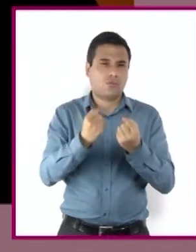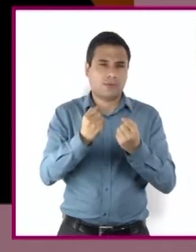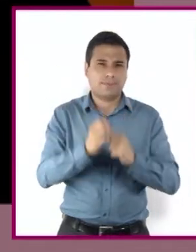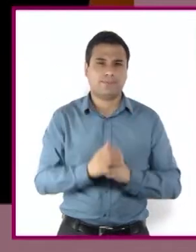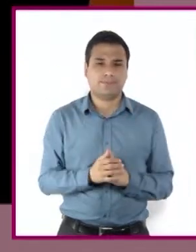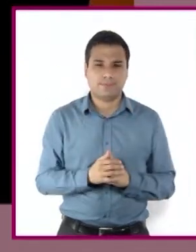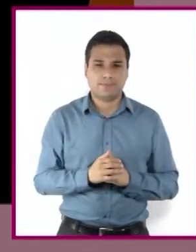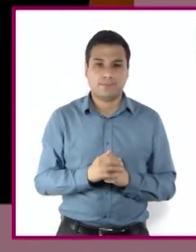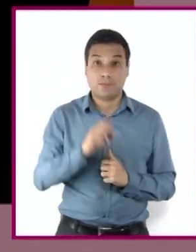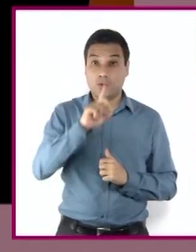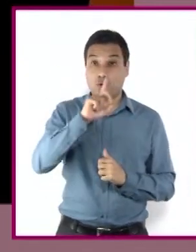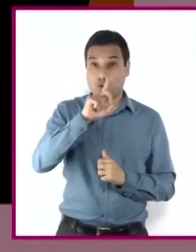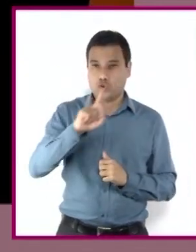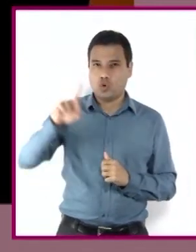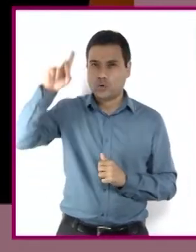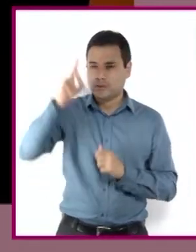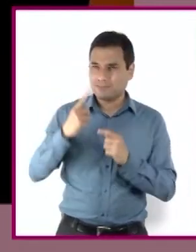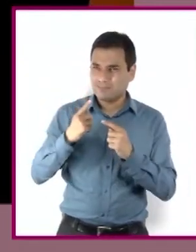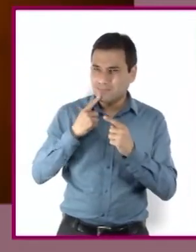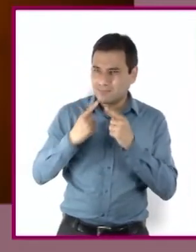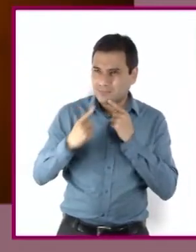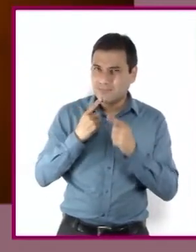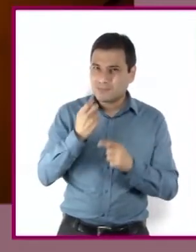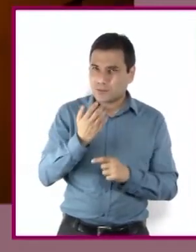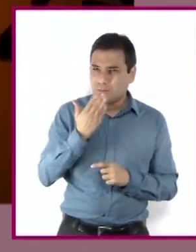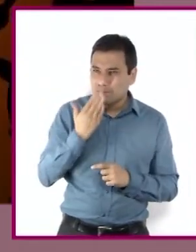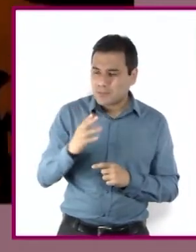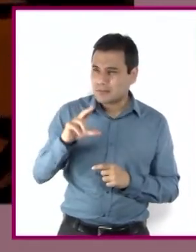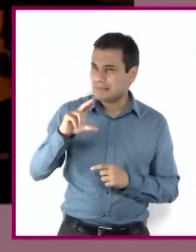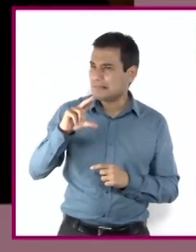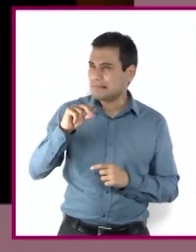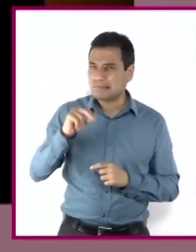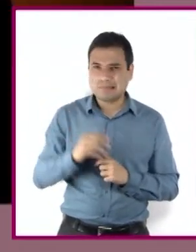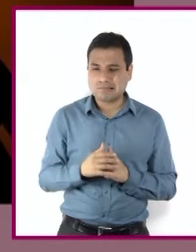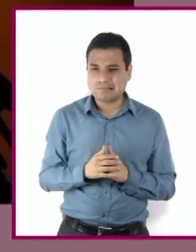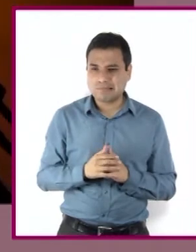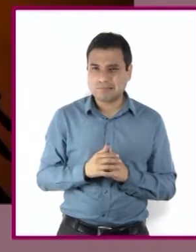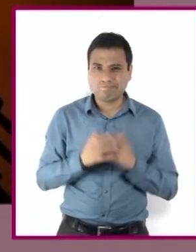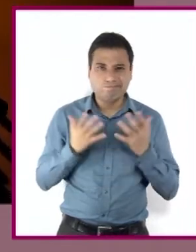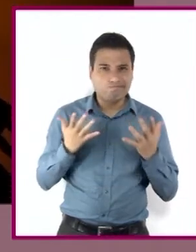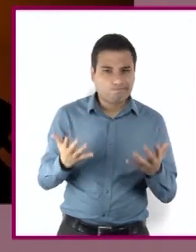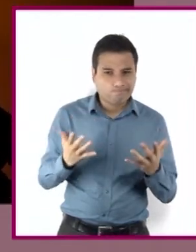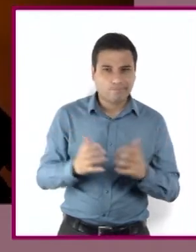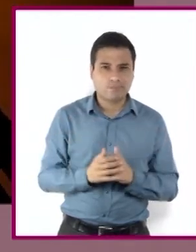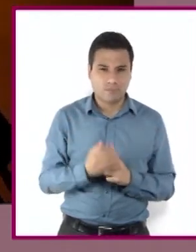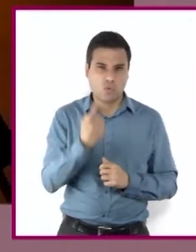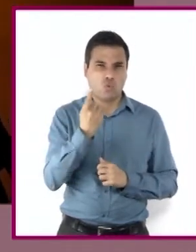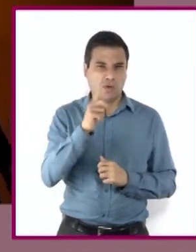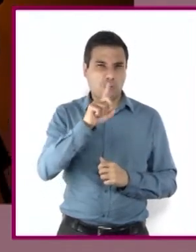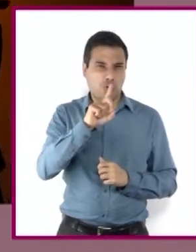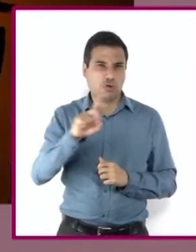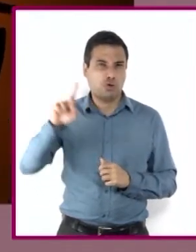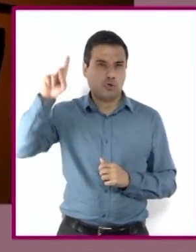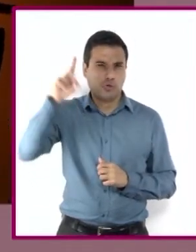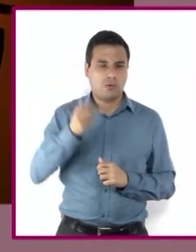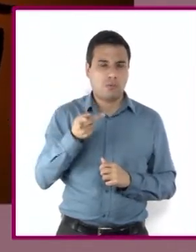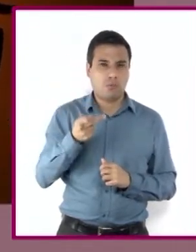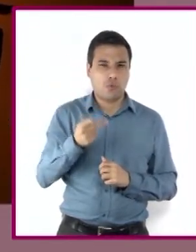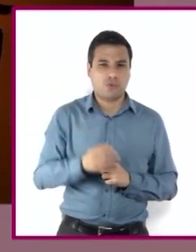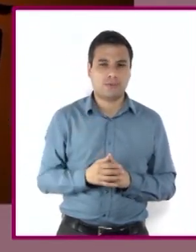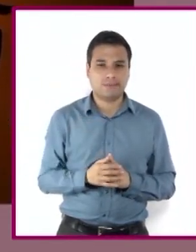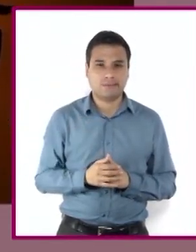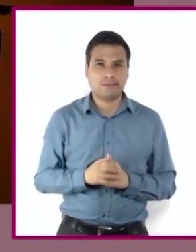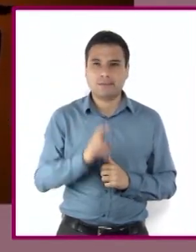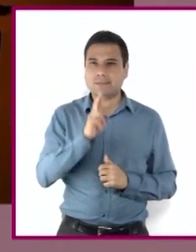Los dioses se dijeron que eso no estaba bien, y entonces Patecatl, uno de los dioses del pulque, lanzó